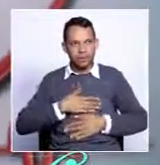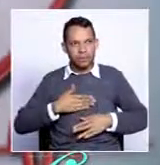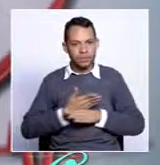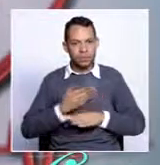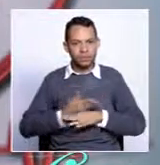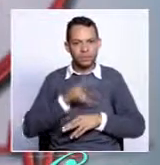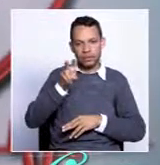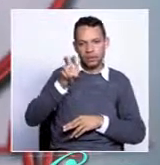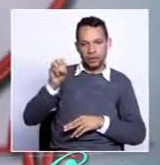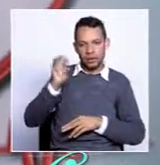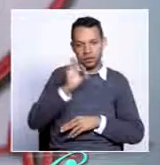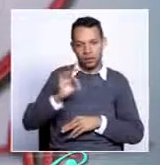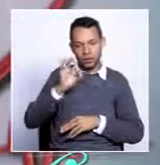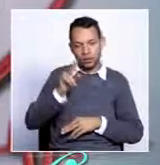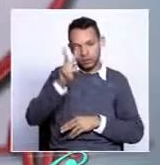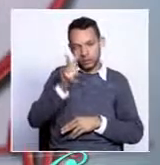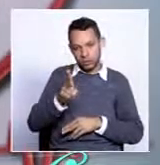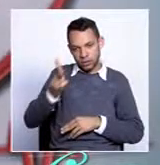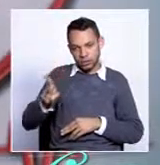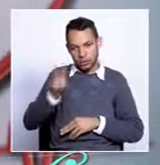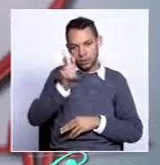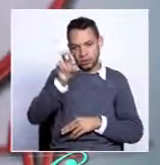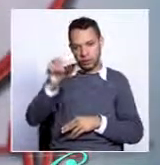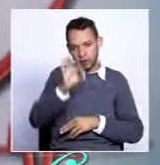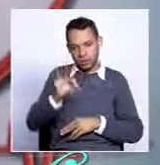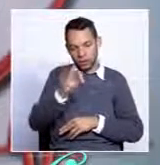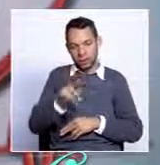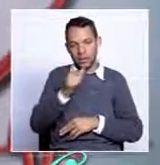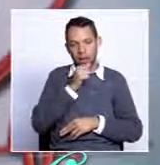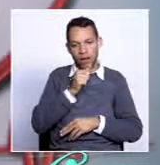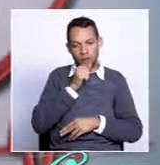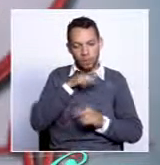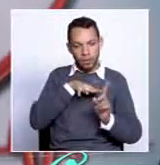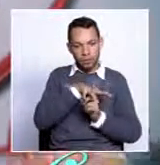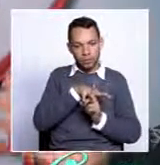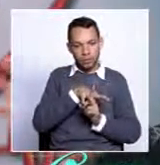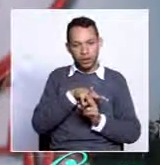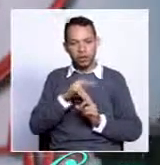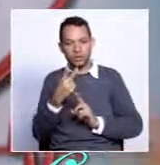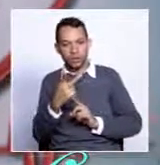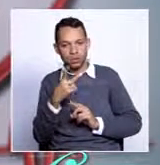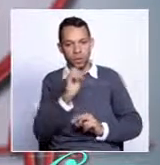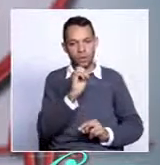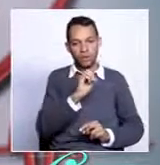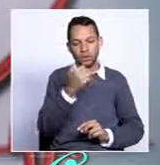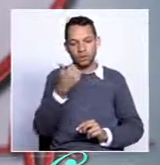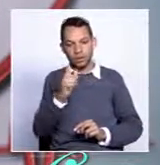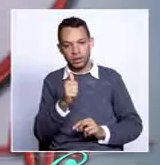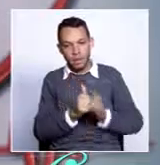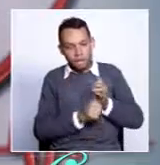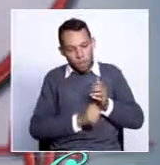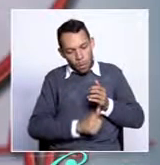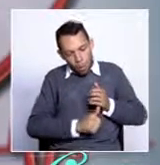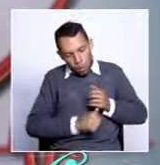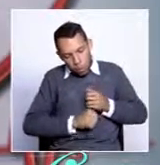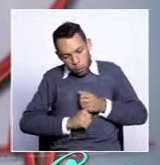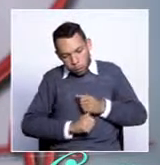ciento de nosotros es agua y si la estoy eliminando con 12 10 o más deposiciones al